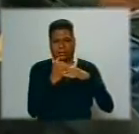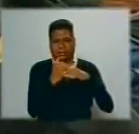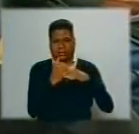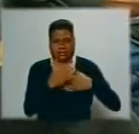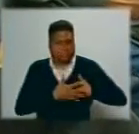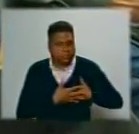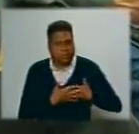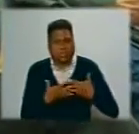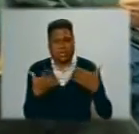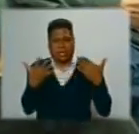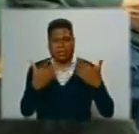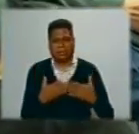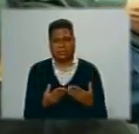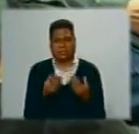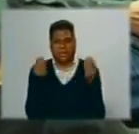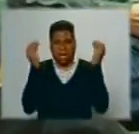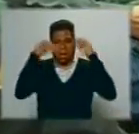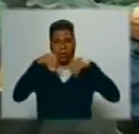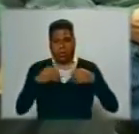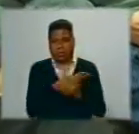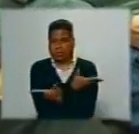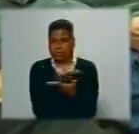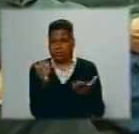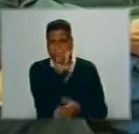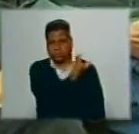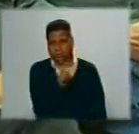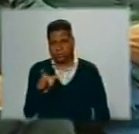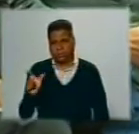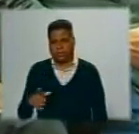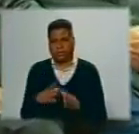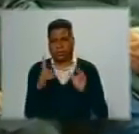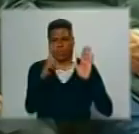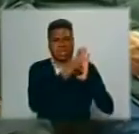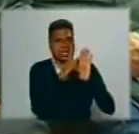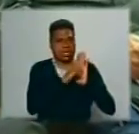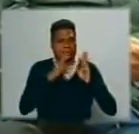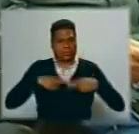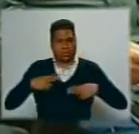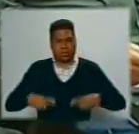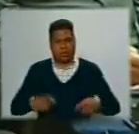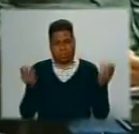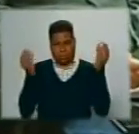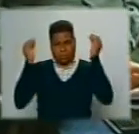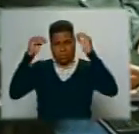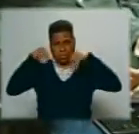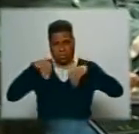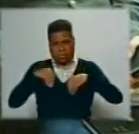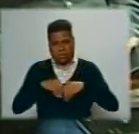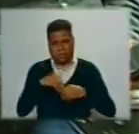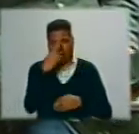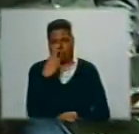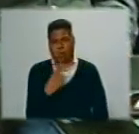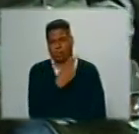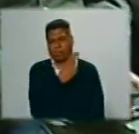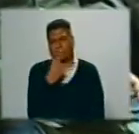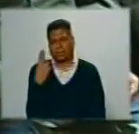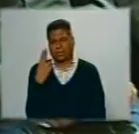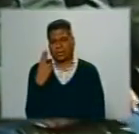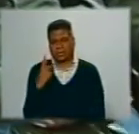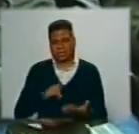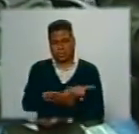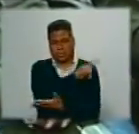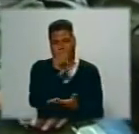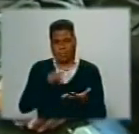solidaridad, bien común y preeminencia de los derechos humanos, por lo que se encuentra comprometida inexorablemente